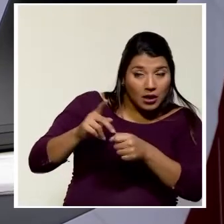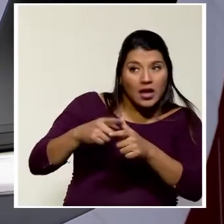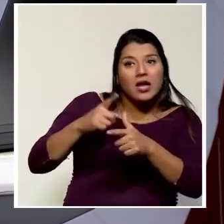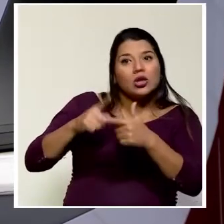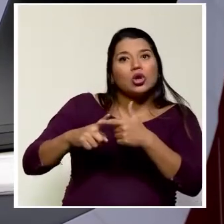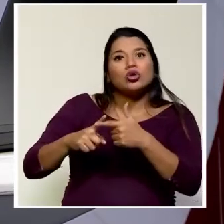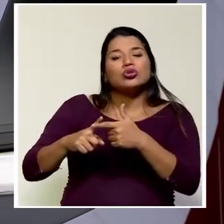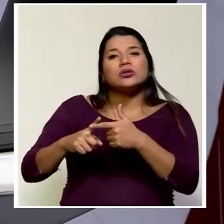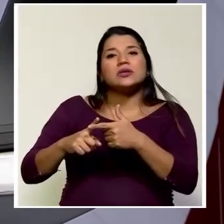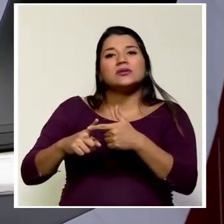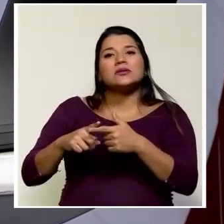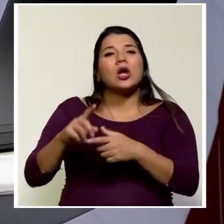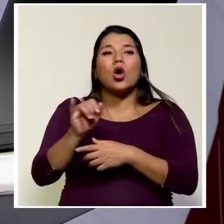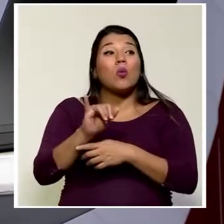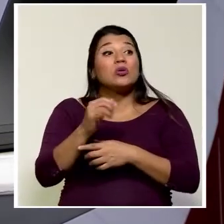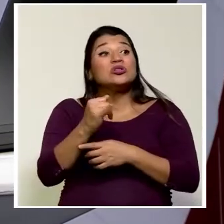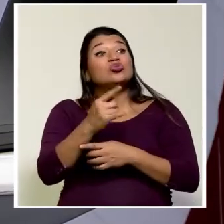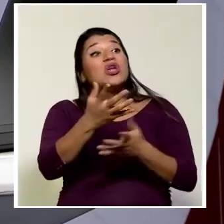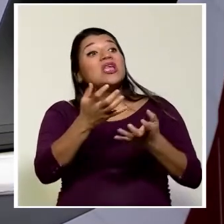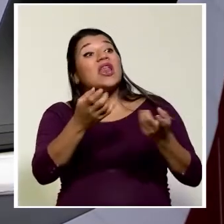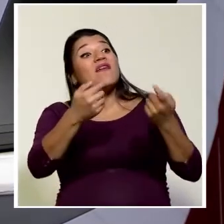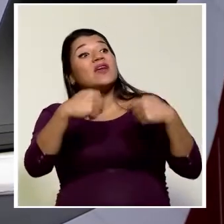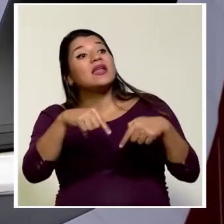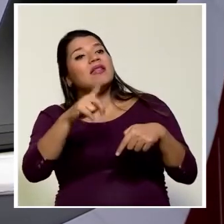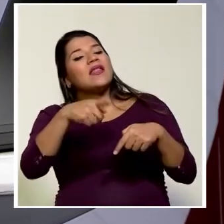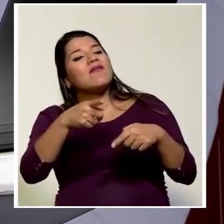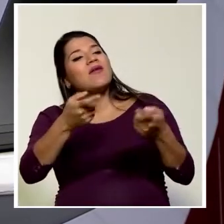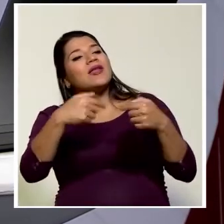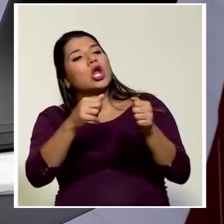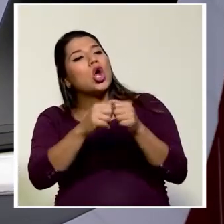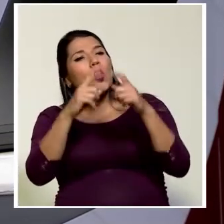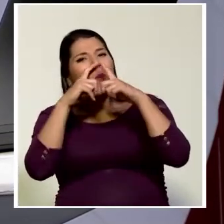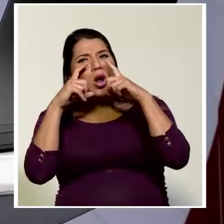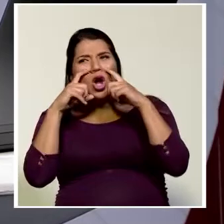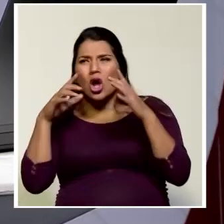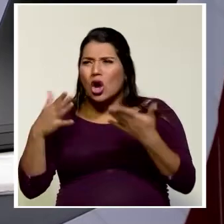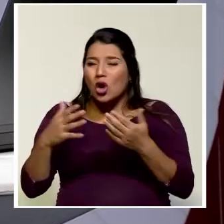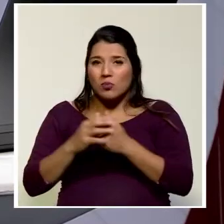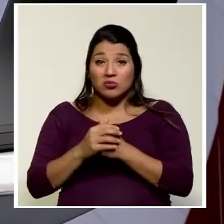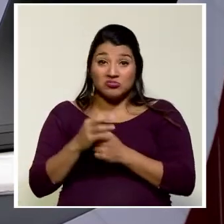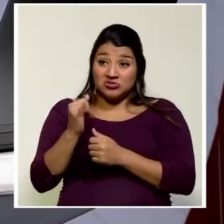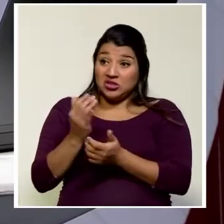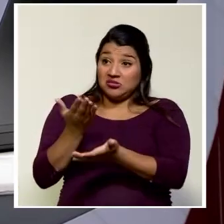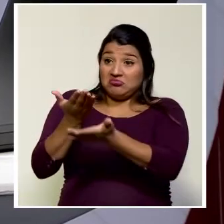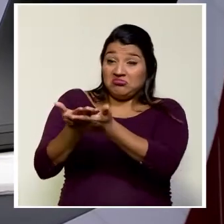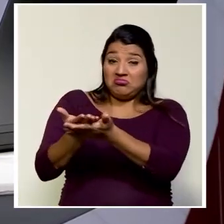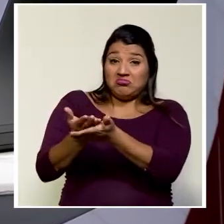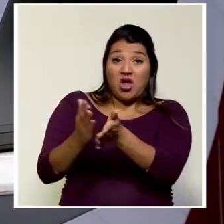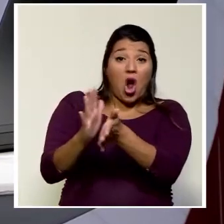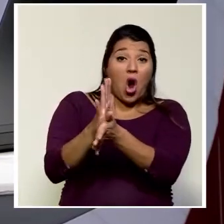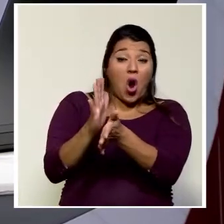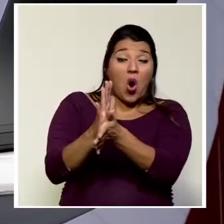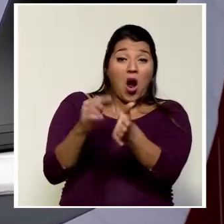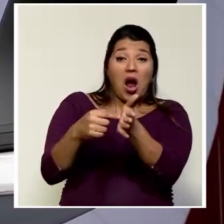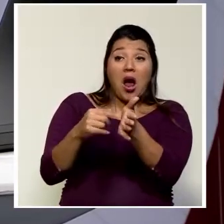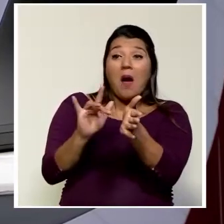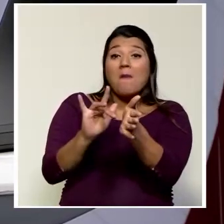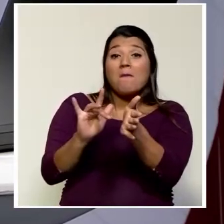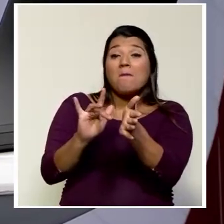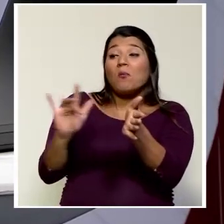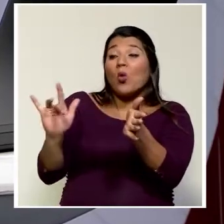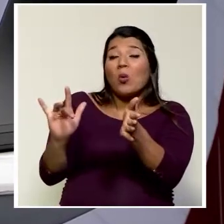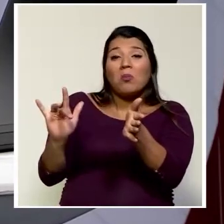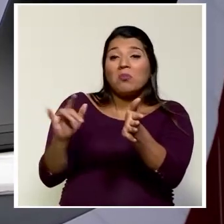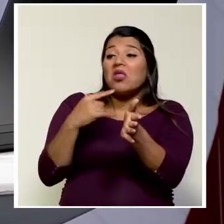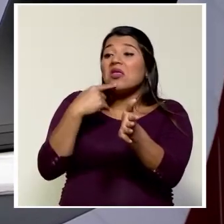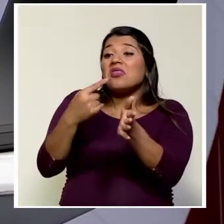mascarilla. ¿Cómo? ¿Cuál? La que sea. Llámele mascarilla. Entonces si es una hoja en blanco que dice programa de gobierno y luego cuenta un chiste